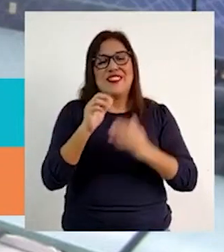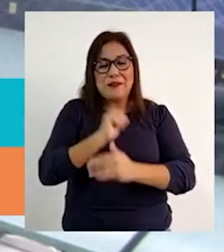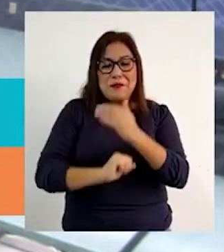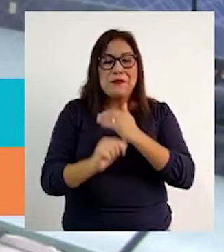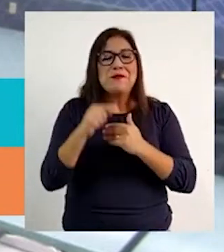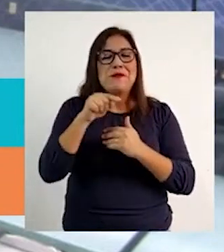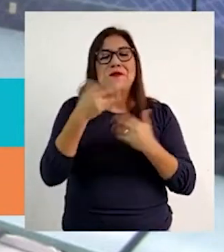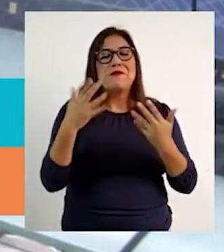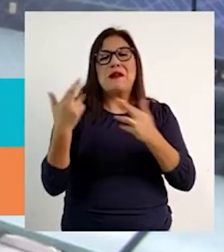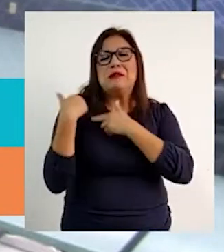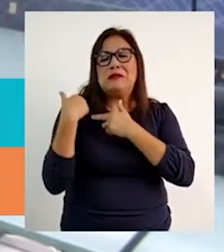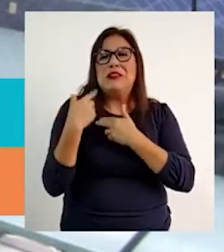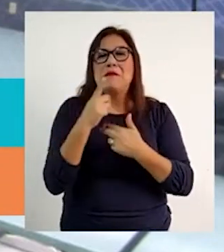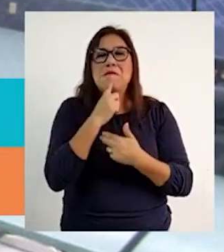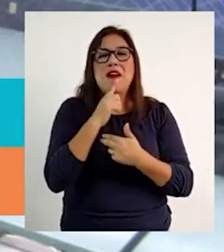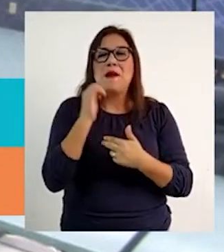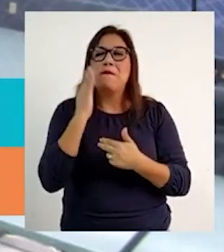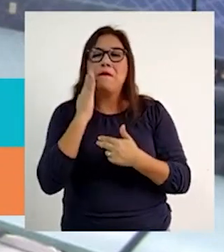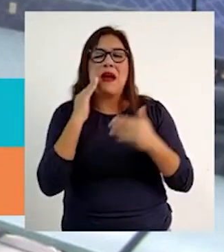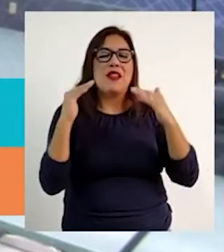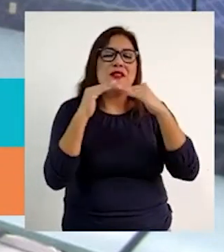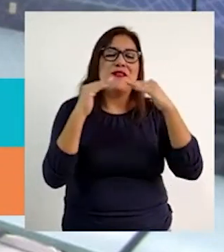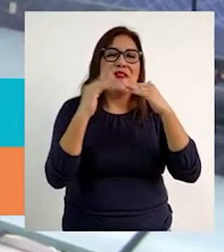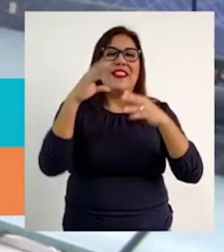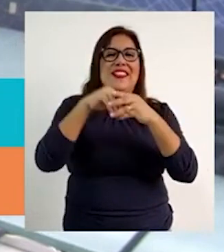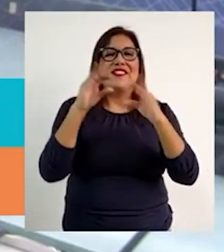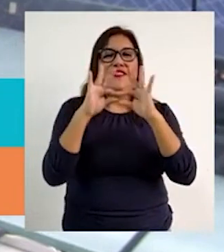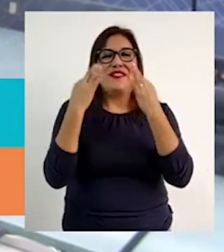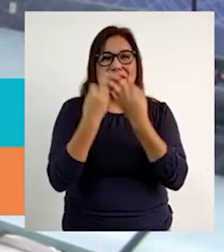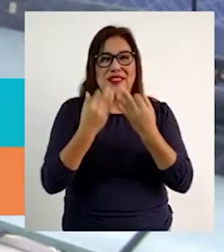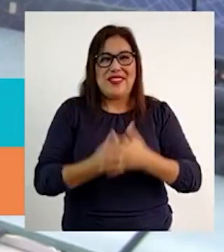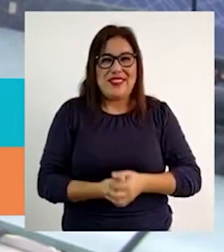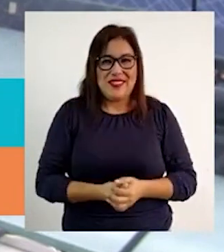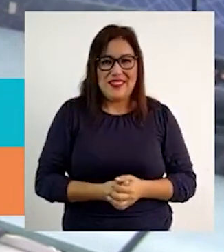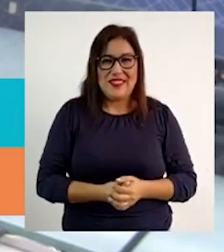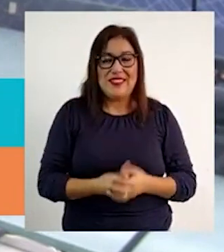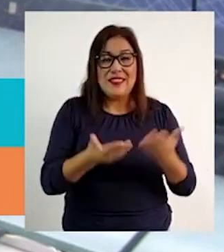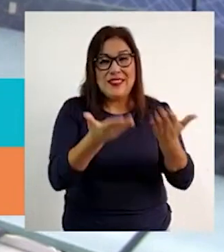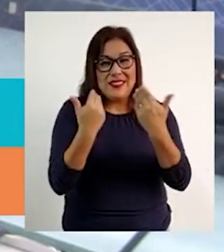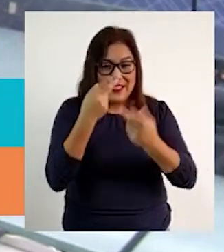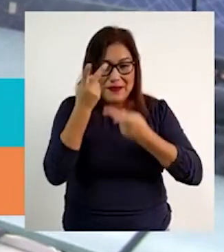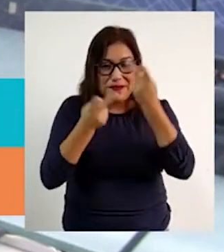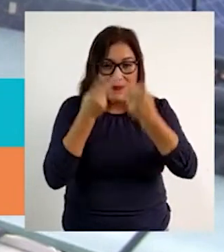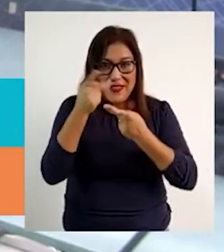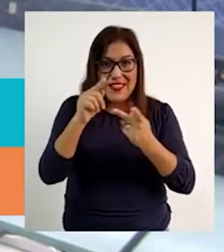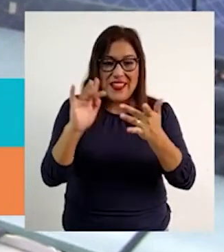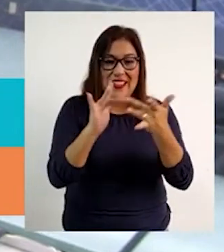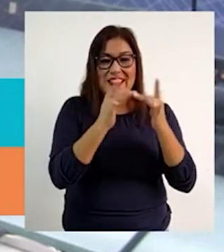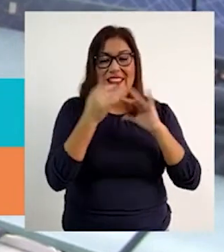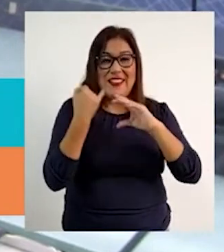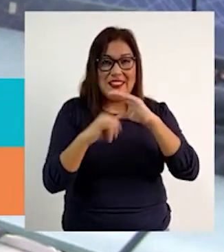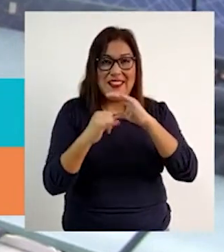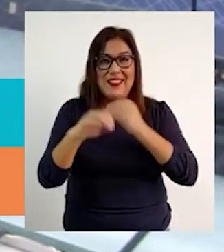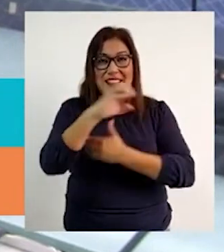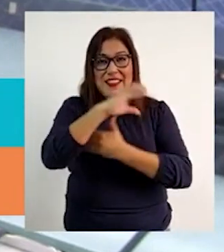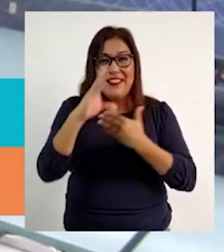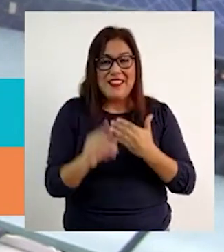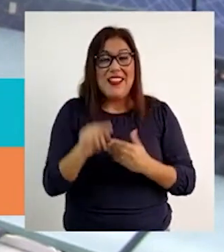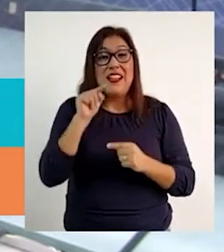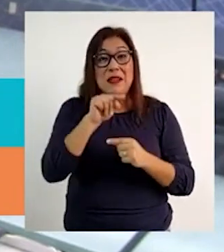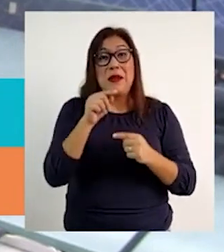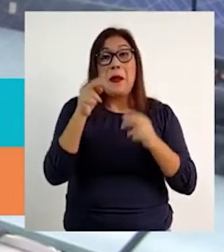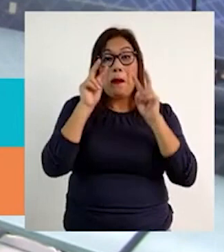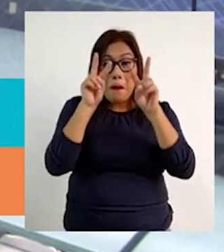el rol del padre como el de la madre dentro del hogar. Así que ya saben, visiten nuestras redes sociales de Conadis, que van a encontrar ahí